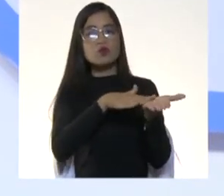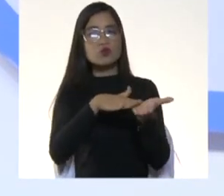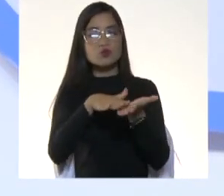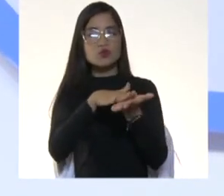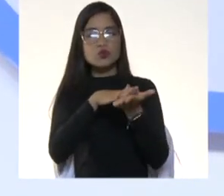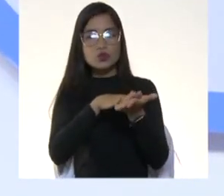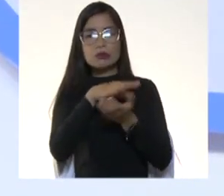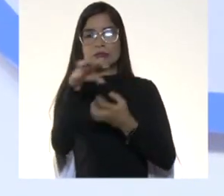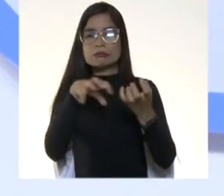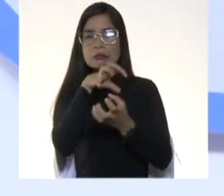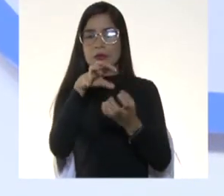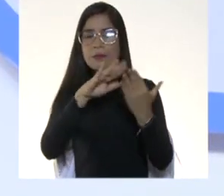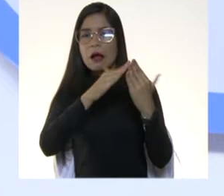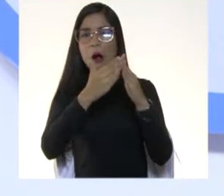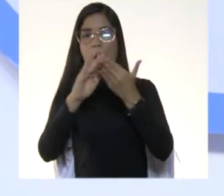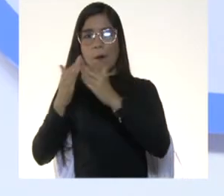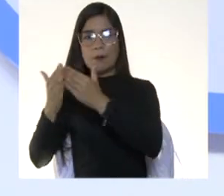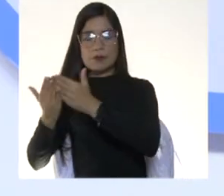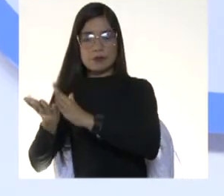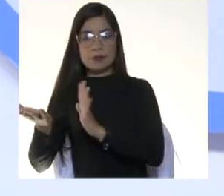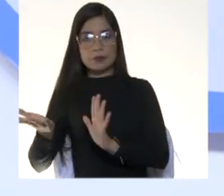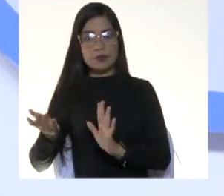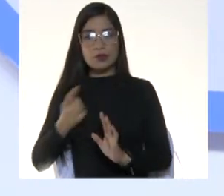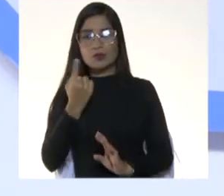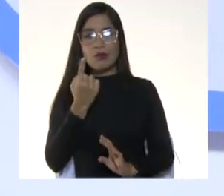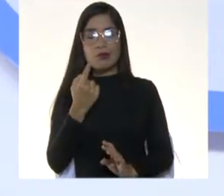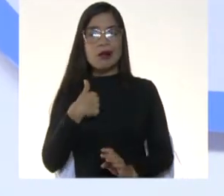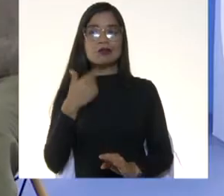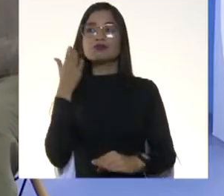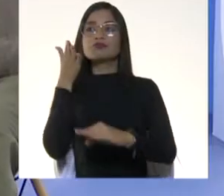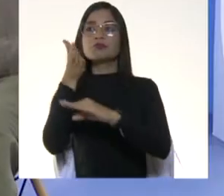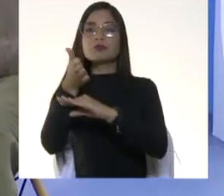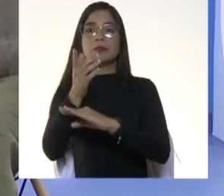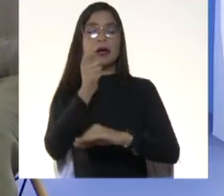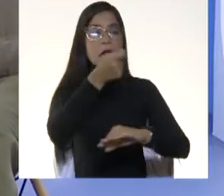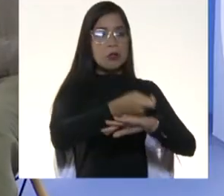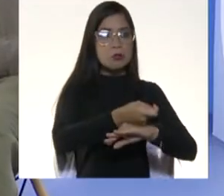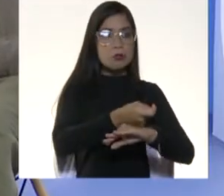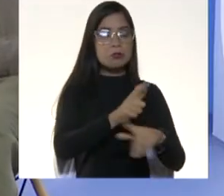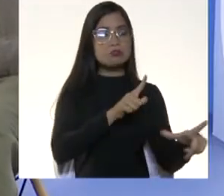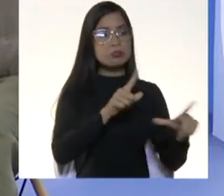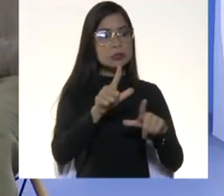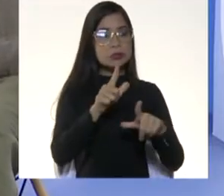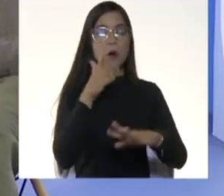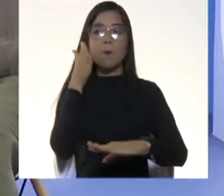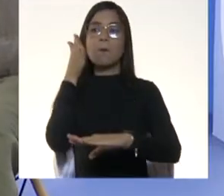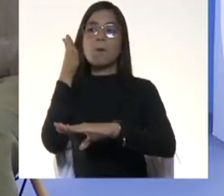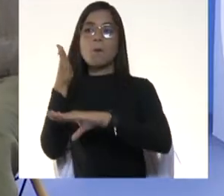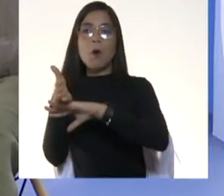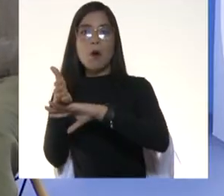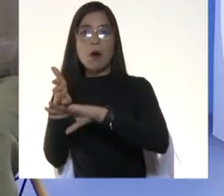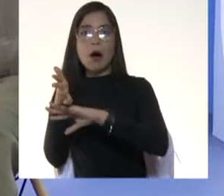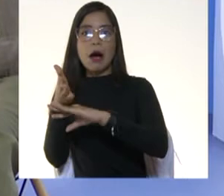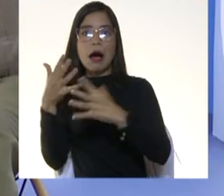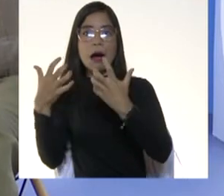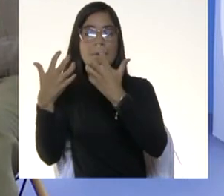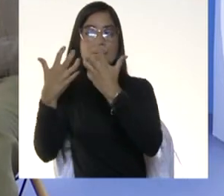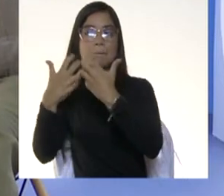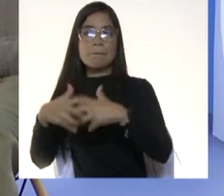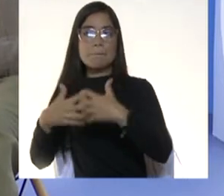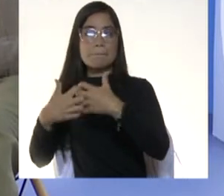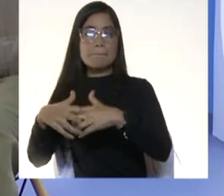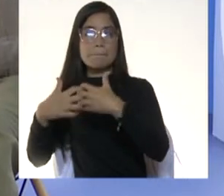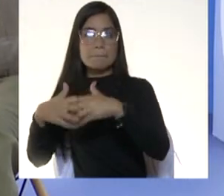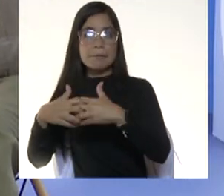en este concepto de que, bueno, voy a ir a una empresa a trabajar. O sea, ¿por qué vamos a formar mano de obra? Que es un